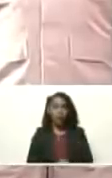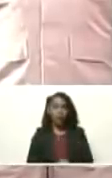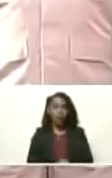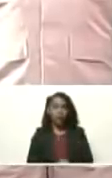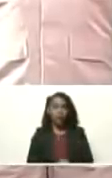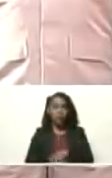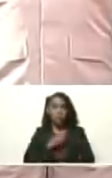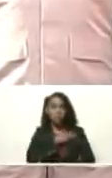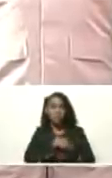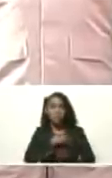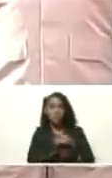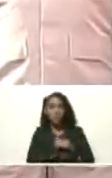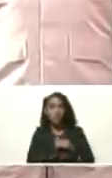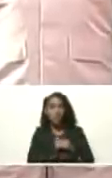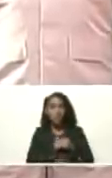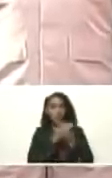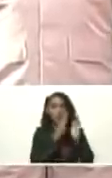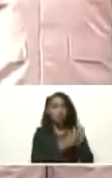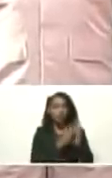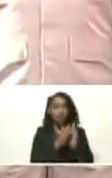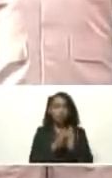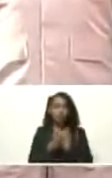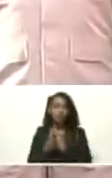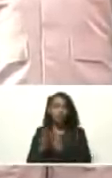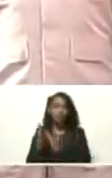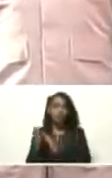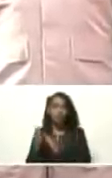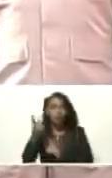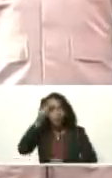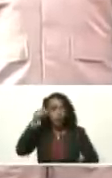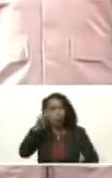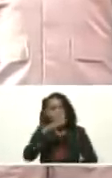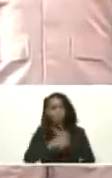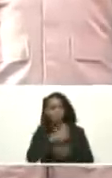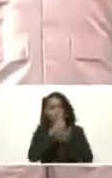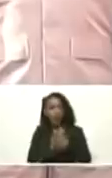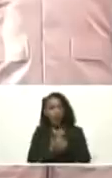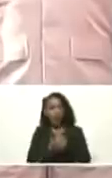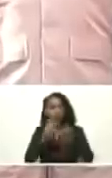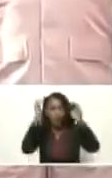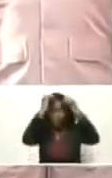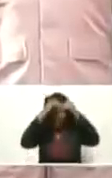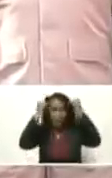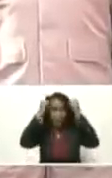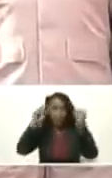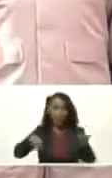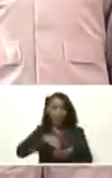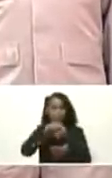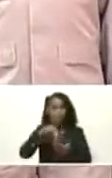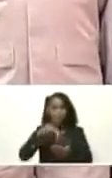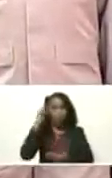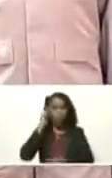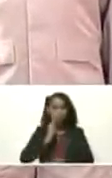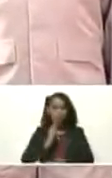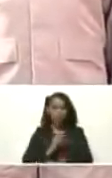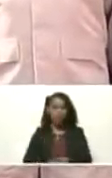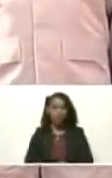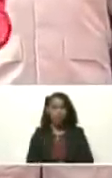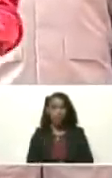misión y la organización del pueblo en armas en la Milicia Nacional Bolivariana.